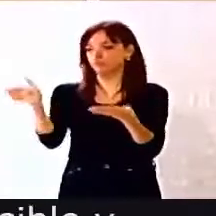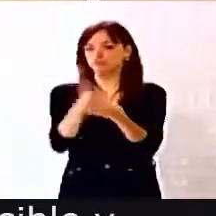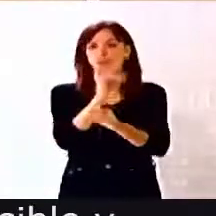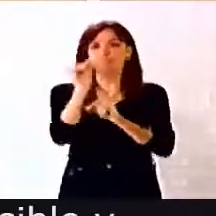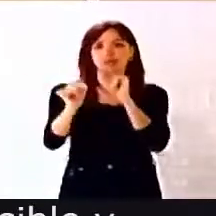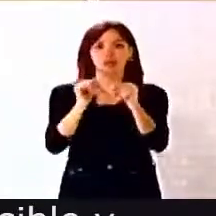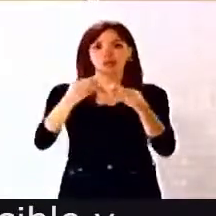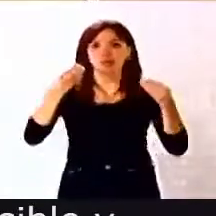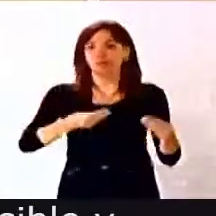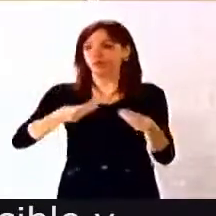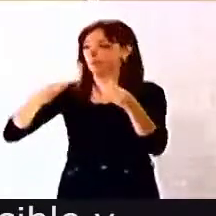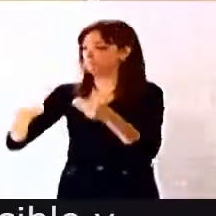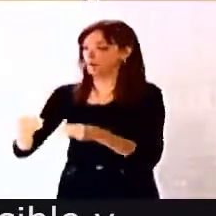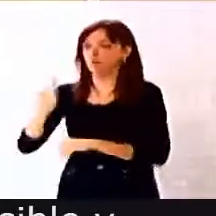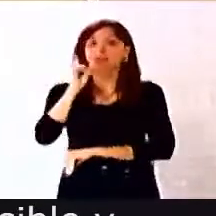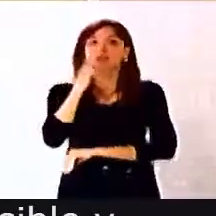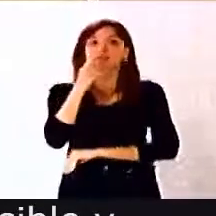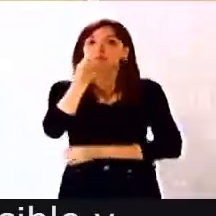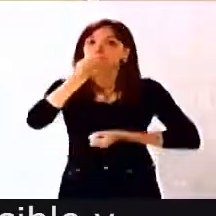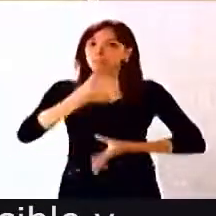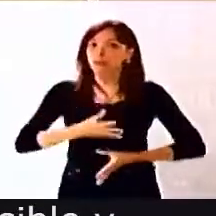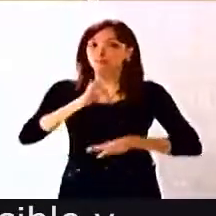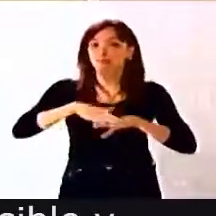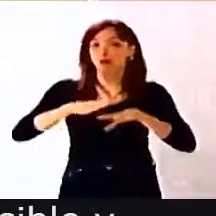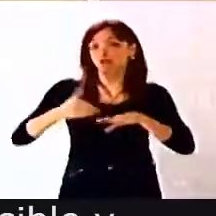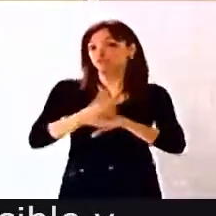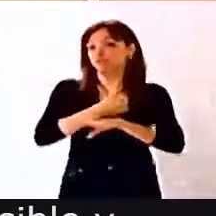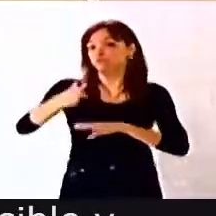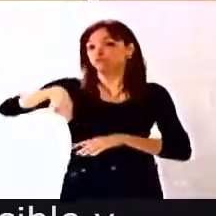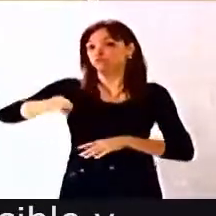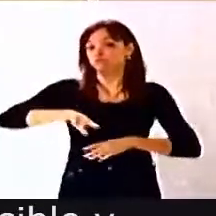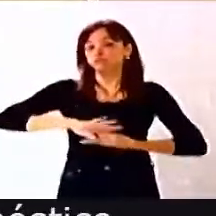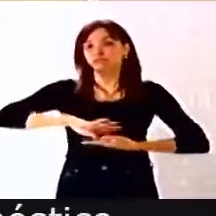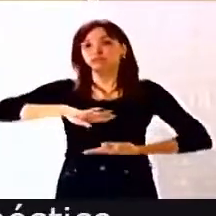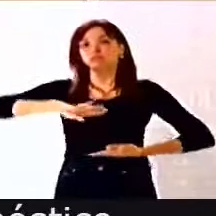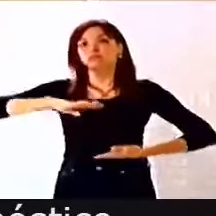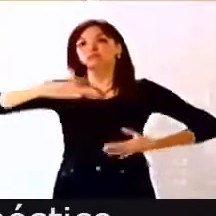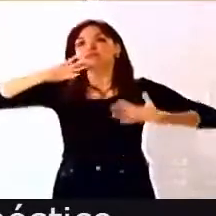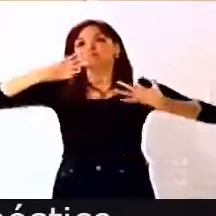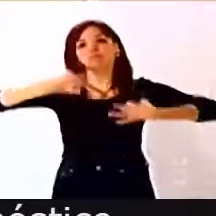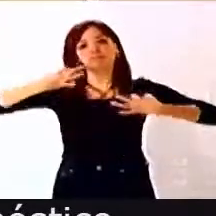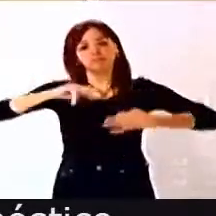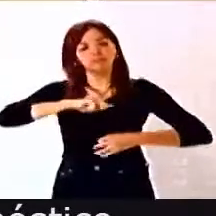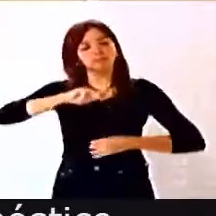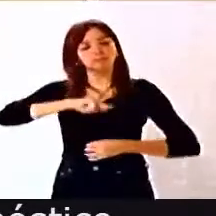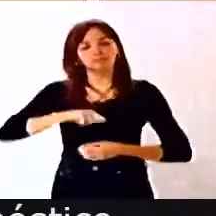un diagnóstico adecuado y para que la población se sienta lo más segura posible.